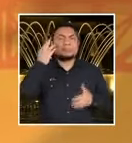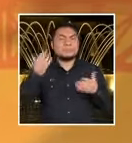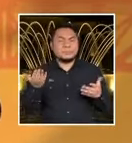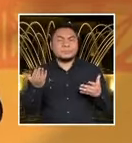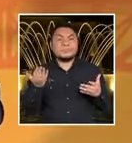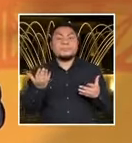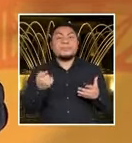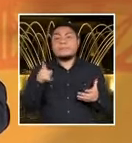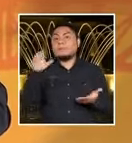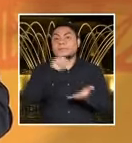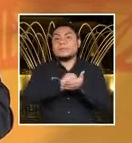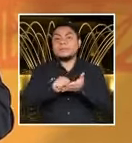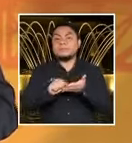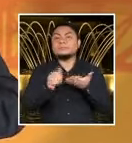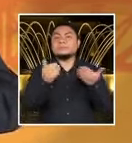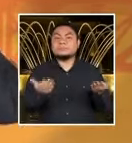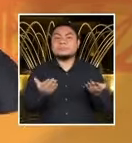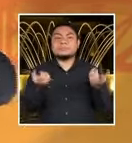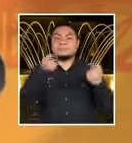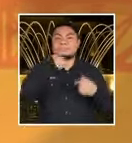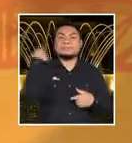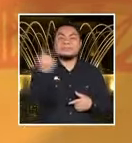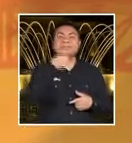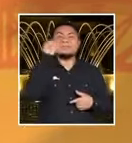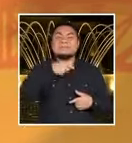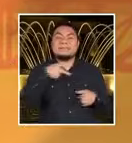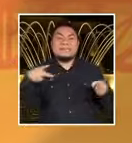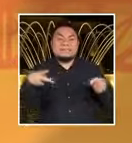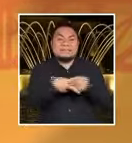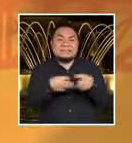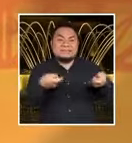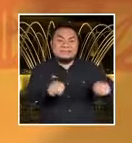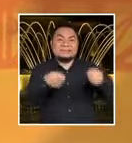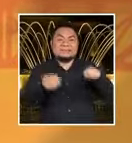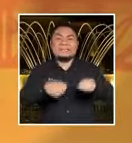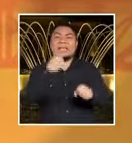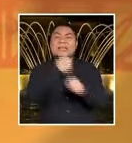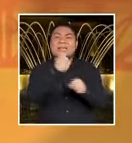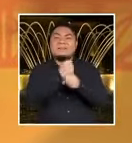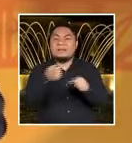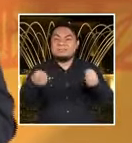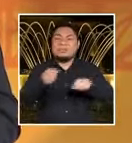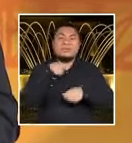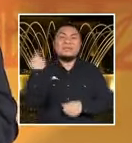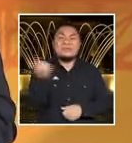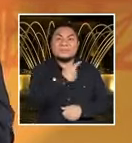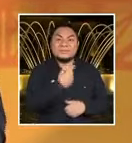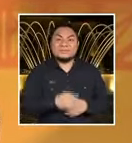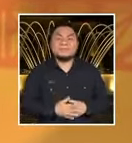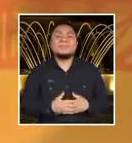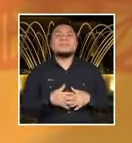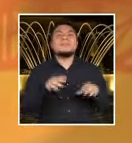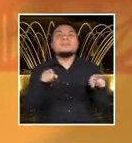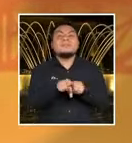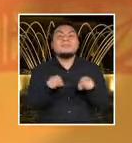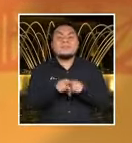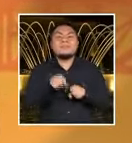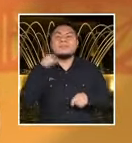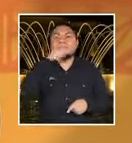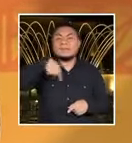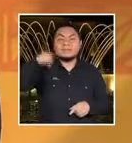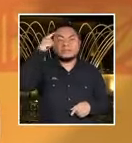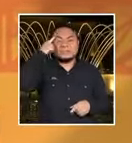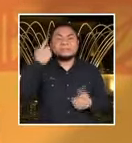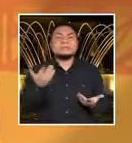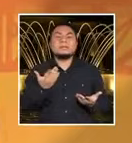En los meses que hemos tenido que paralizar la economía y las actividades humanas, también le hemos dado un respiro a la